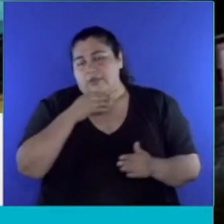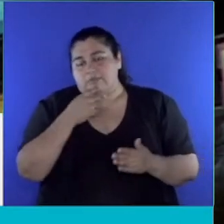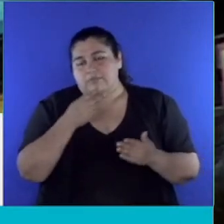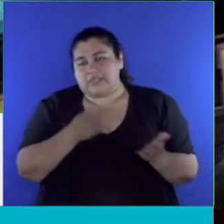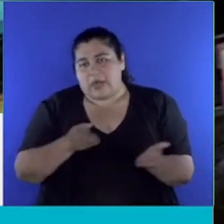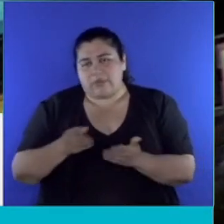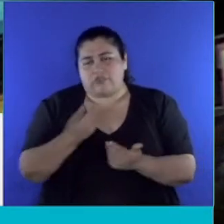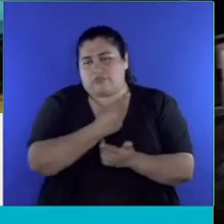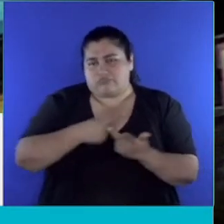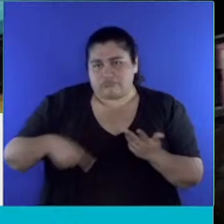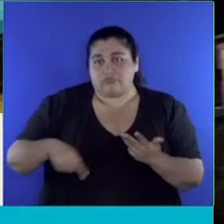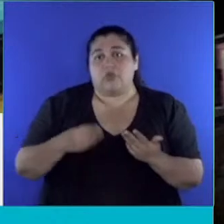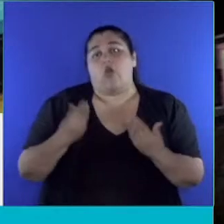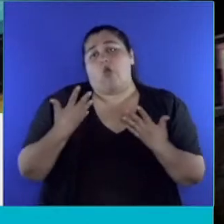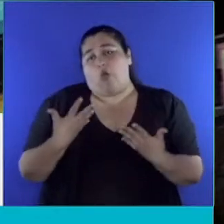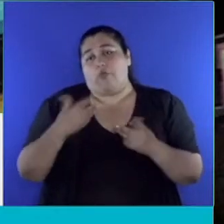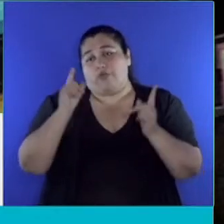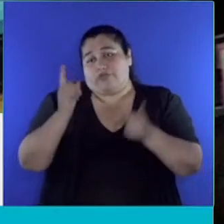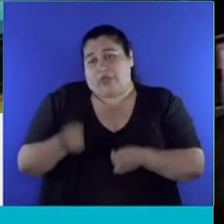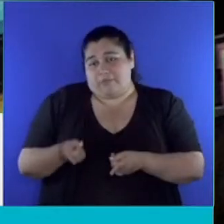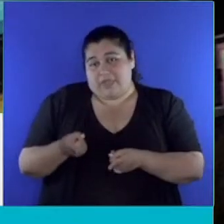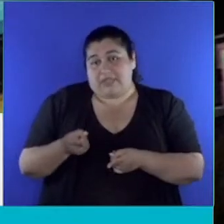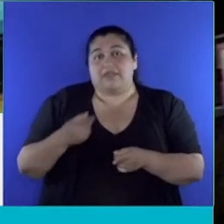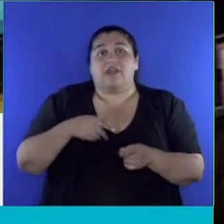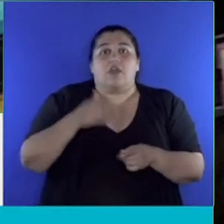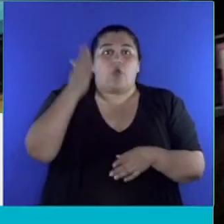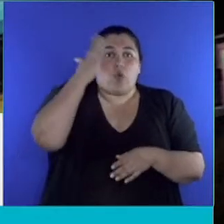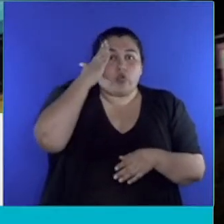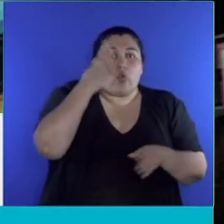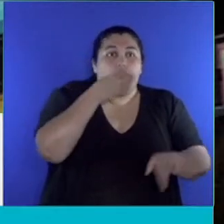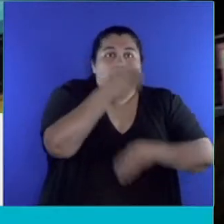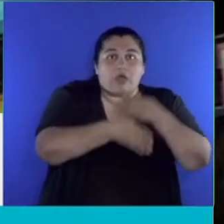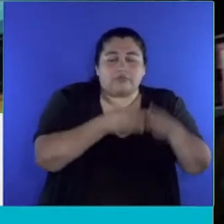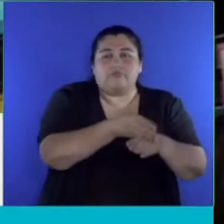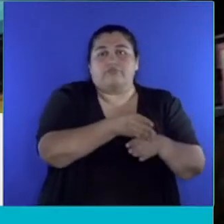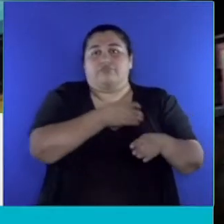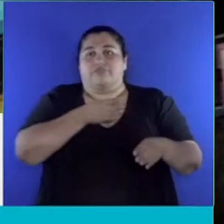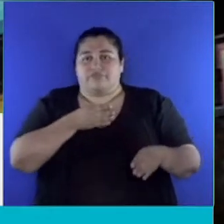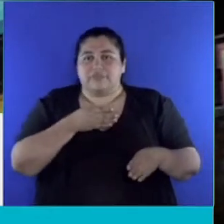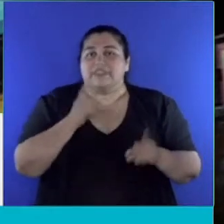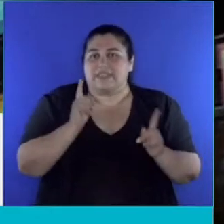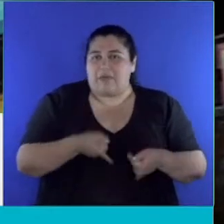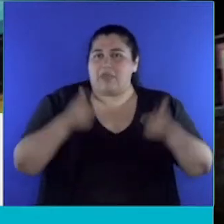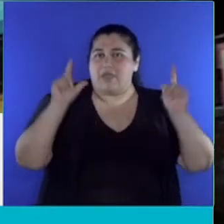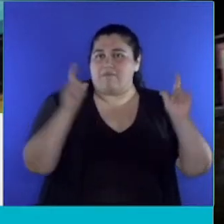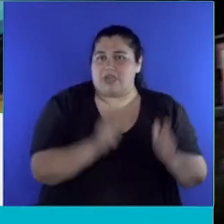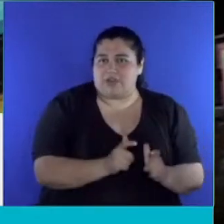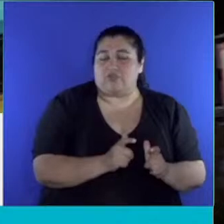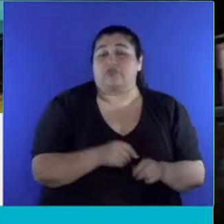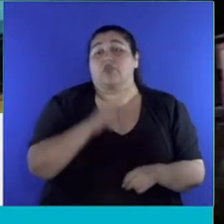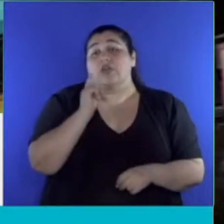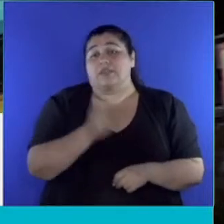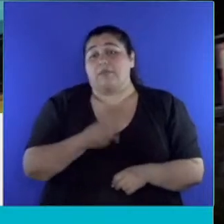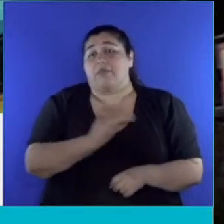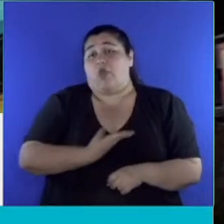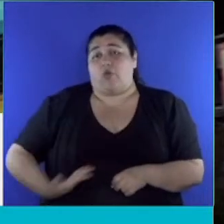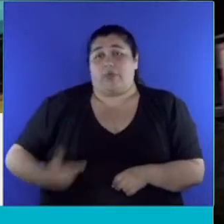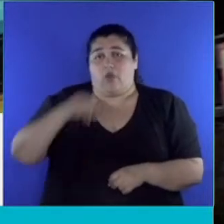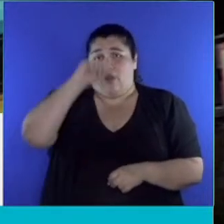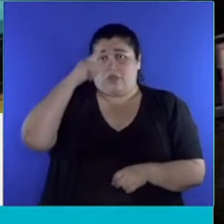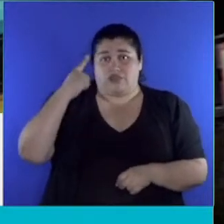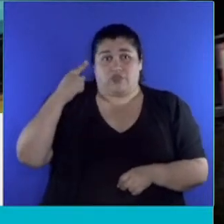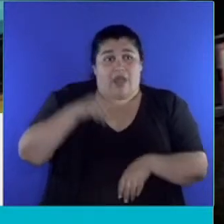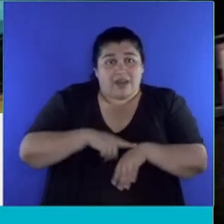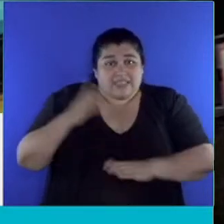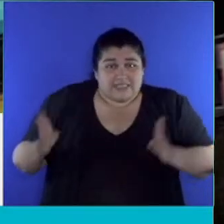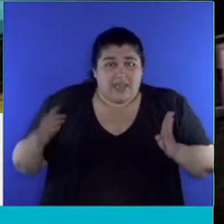la Argentina, ¿cómo no va a caer la del consumo cultural? Cae muchísimo más. Y sobre todo en un contexto donde hay un gobierno nacional